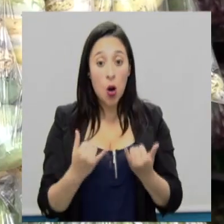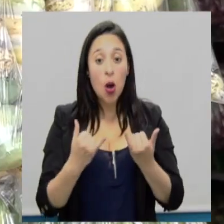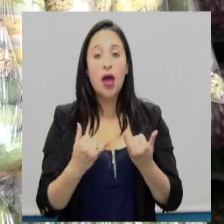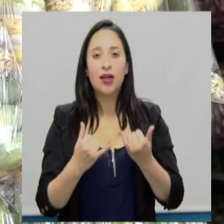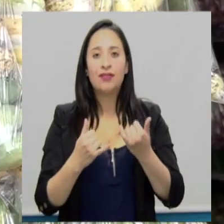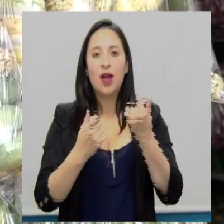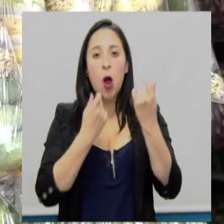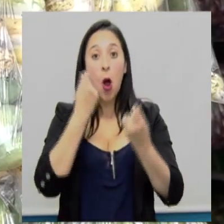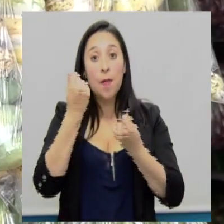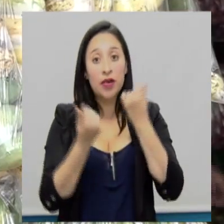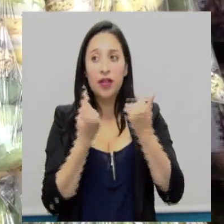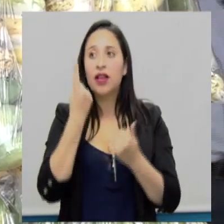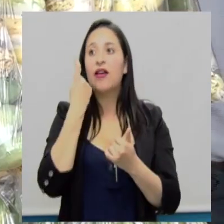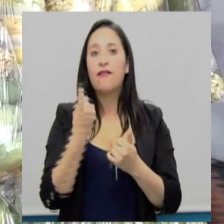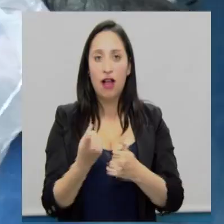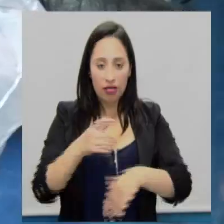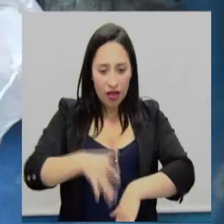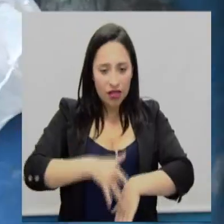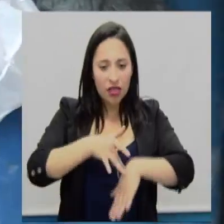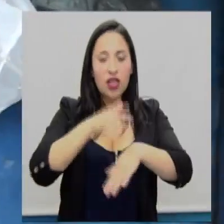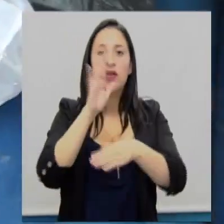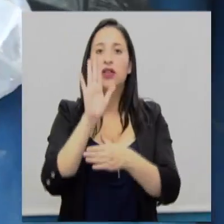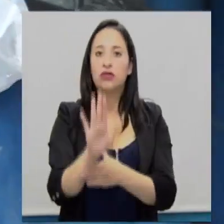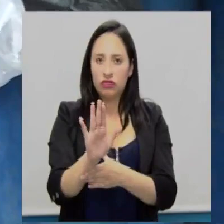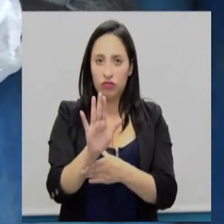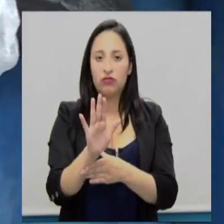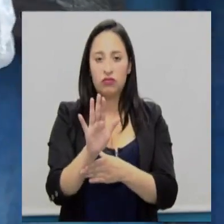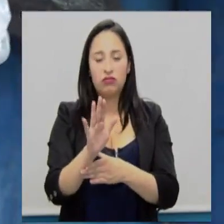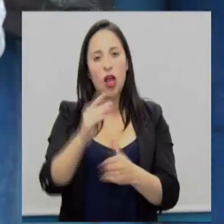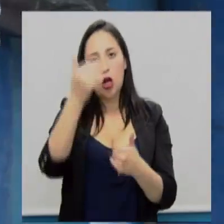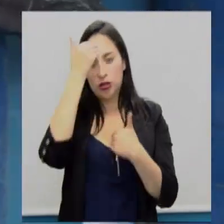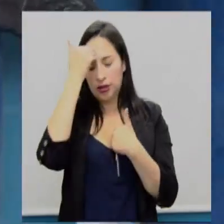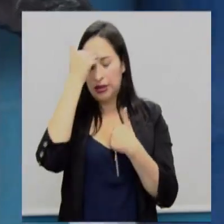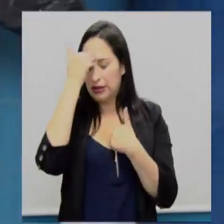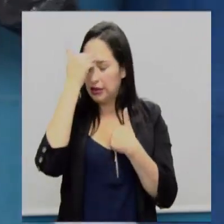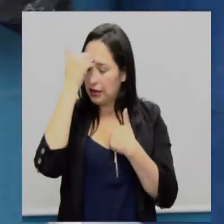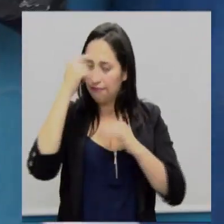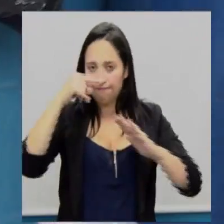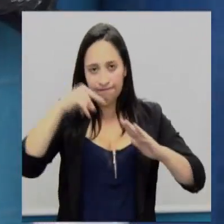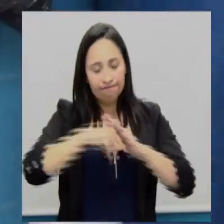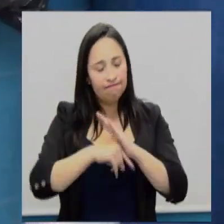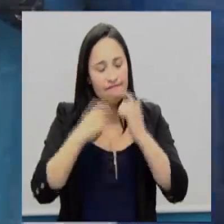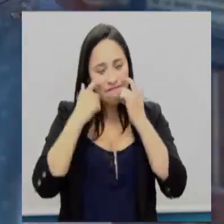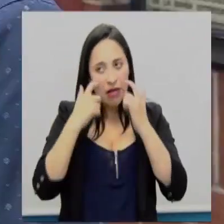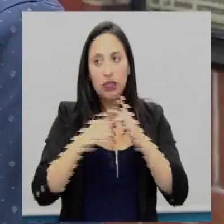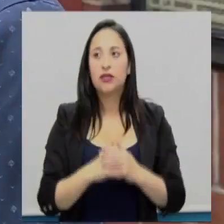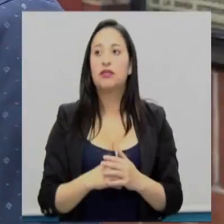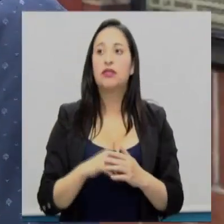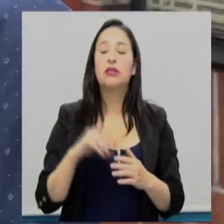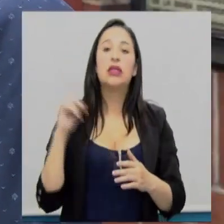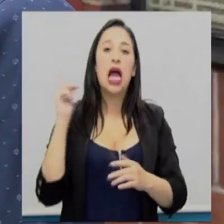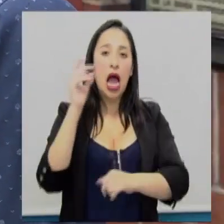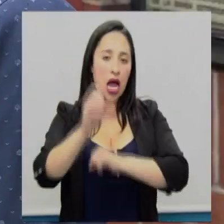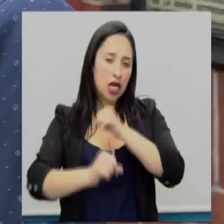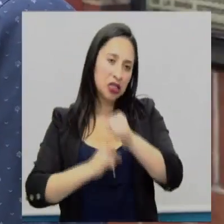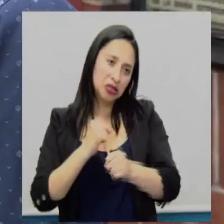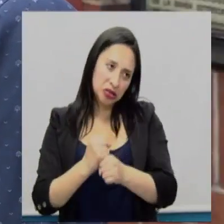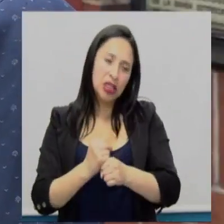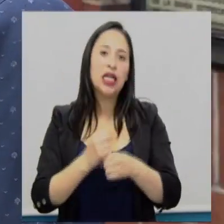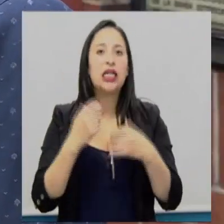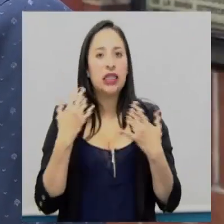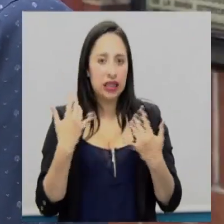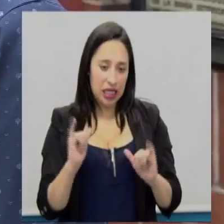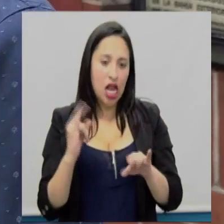manera, comerciantes aseguran que falta incentivar a los consumidores para crear mayor conciencia. Hace unos años para acá ha venido,